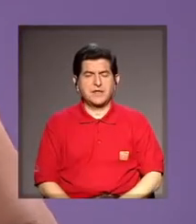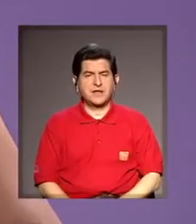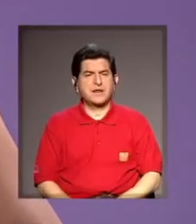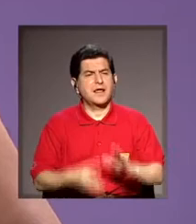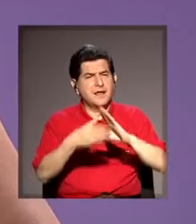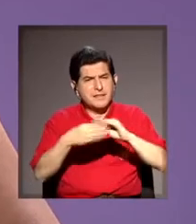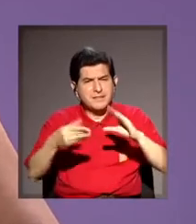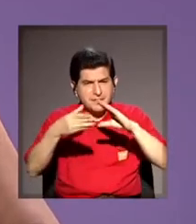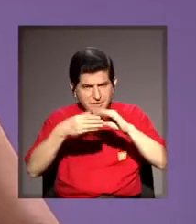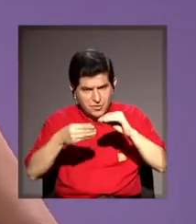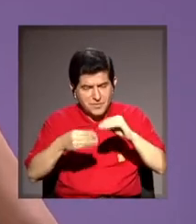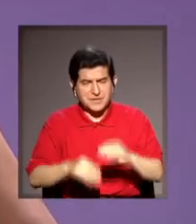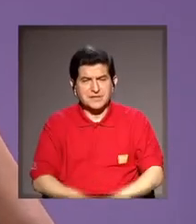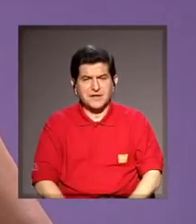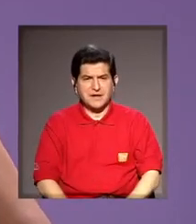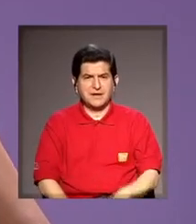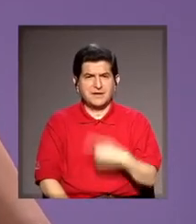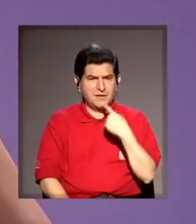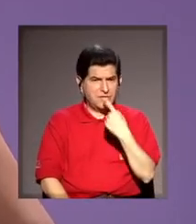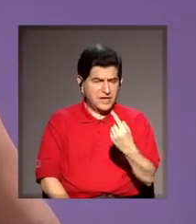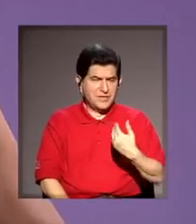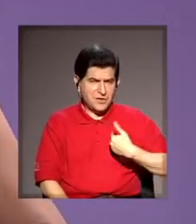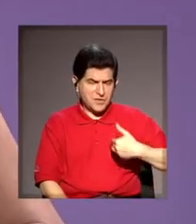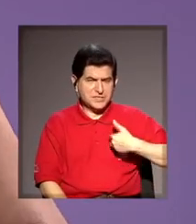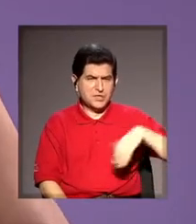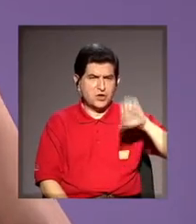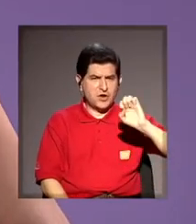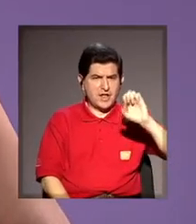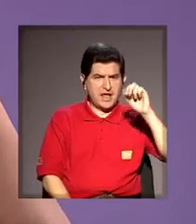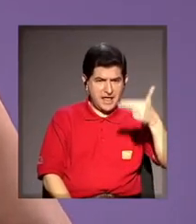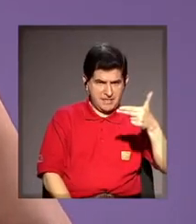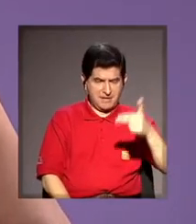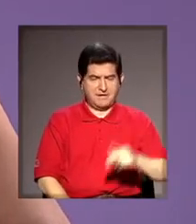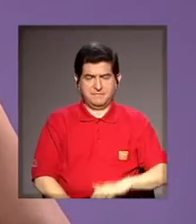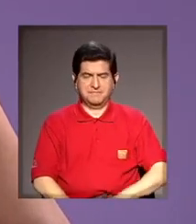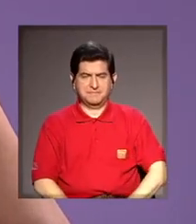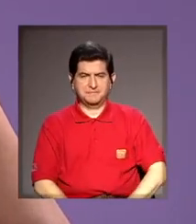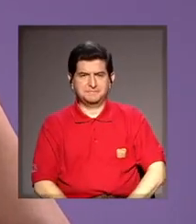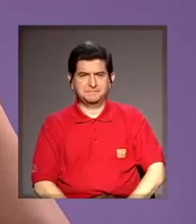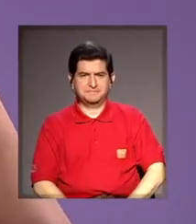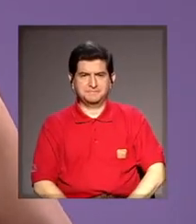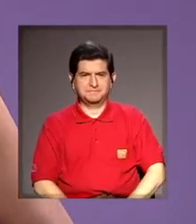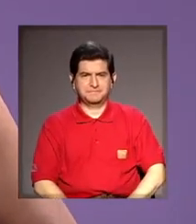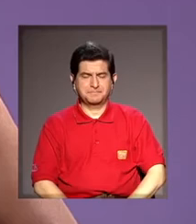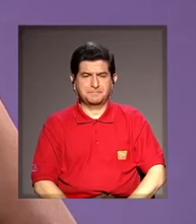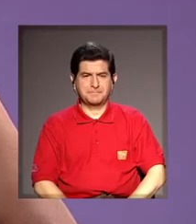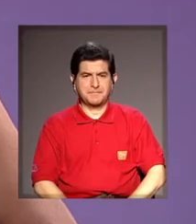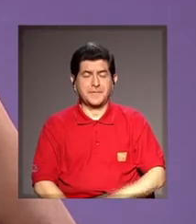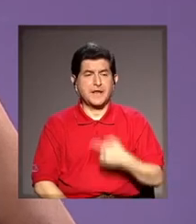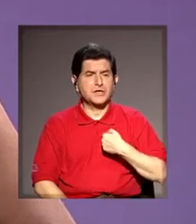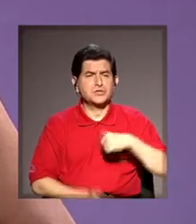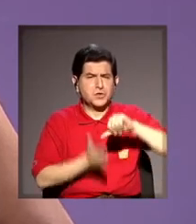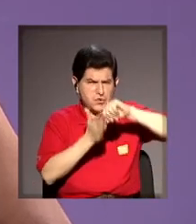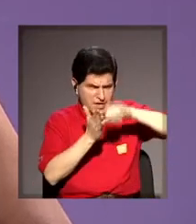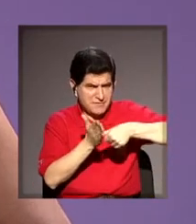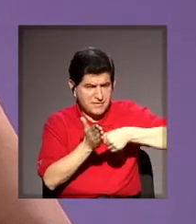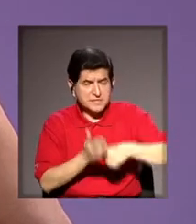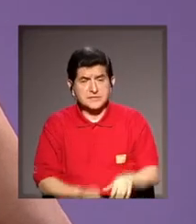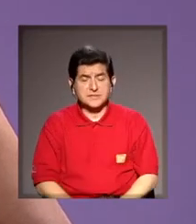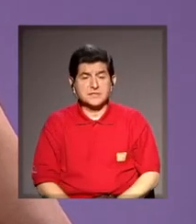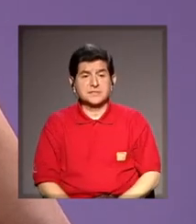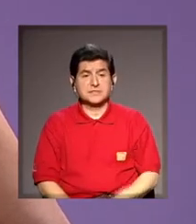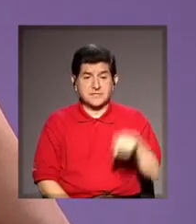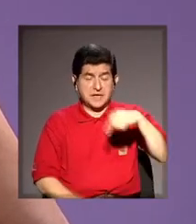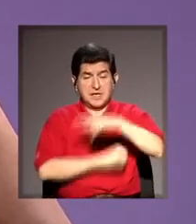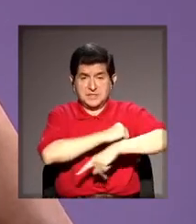comentario que nos hace y sobre todo lo que quiero puntualizar es que vivimos en un